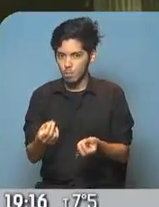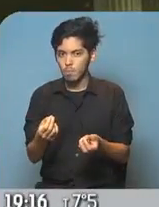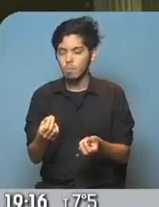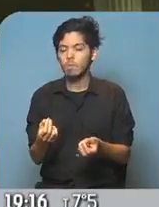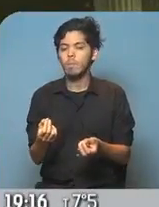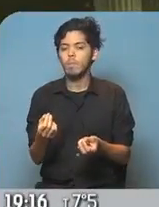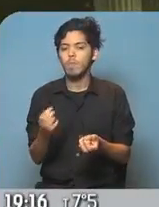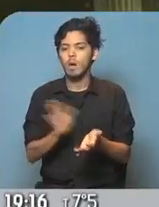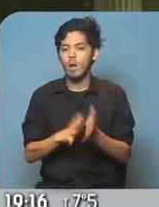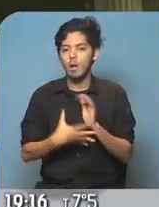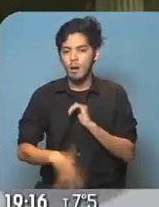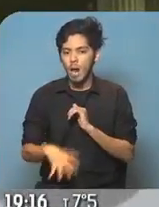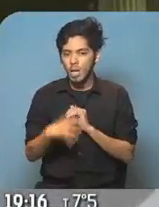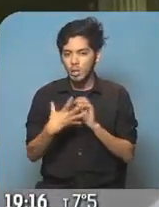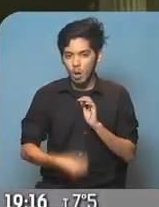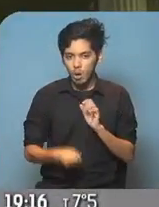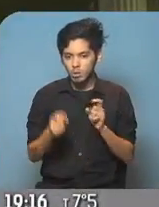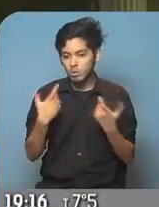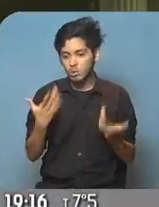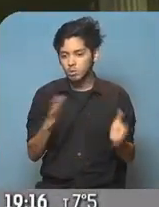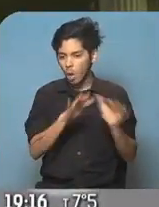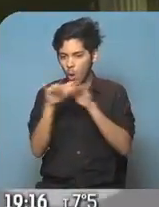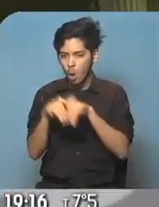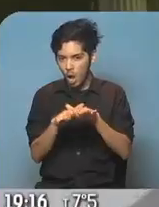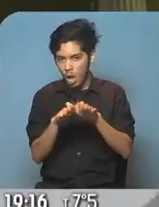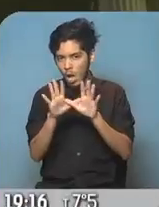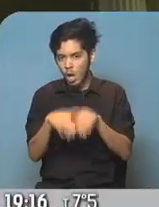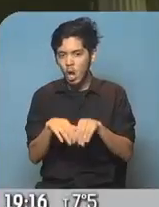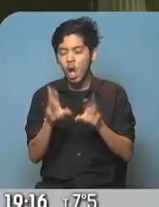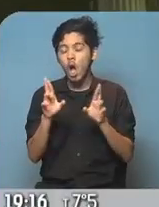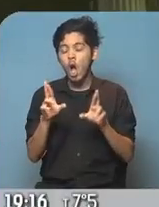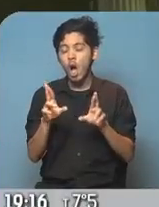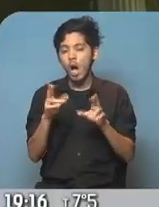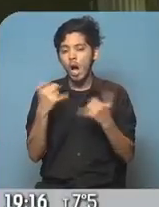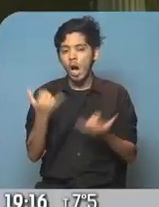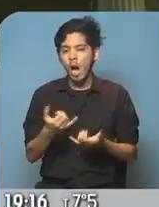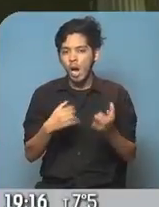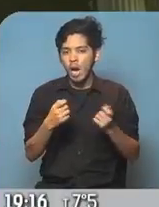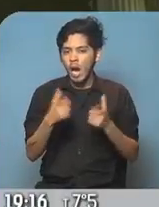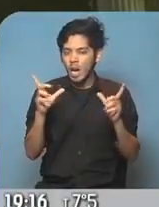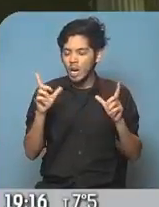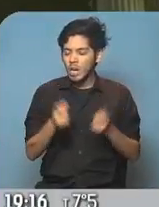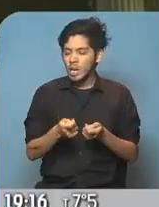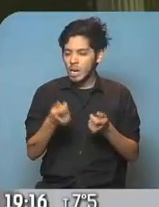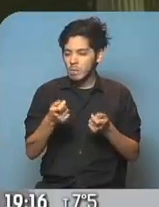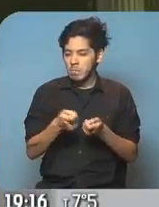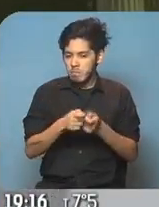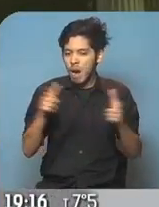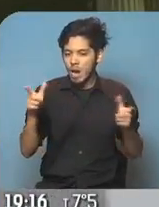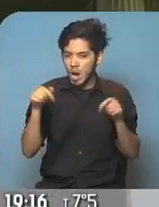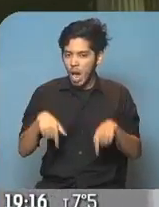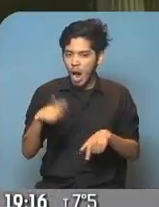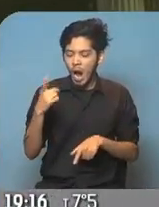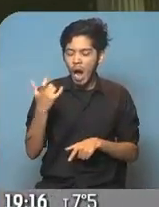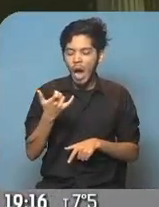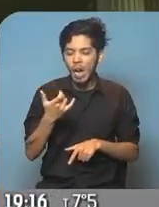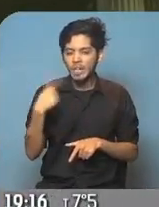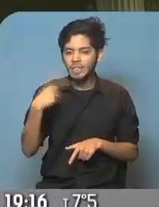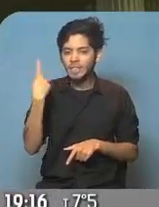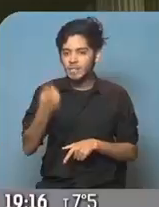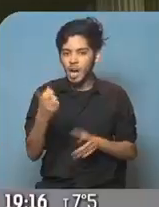y realmente ha habido unanimidad. Así que esperamos que esta mayoría que tuvimos hoy en las comisiones se exprese también mañana